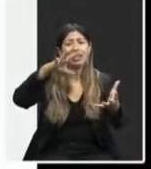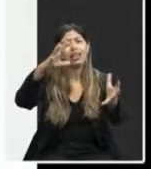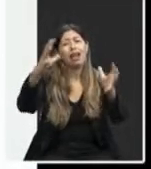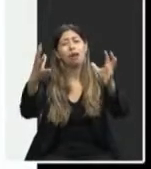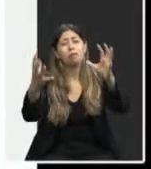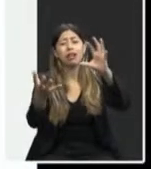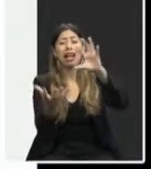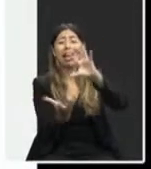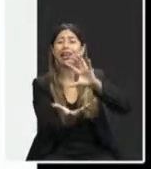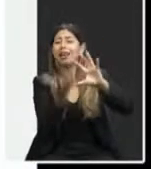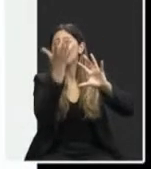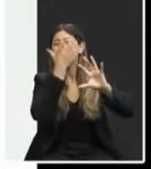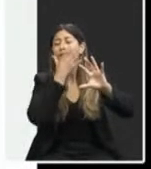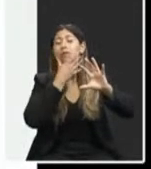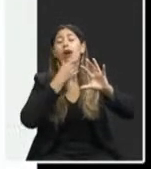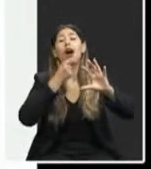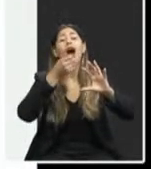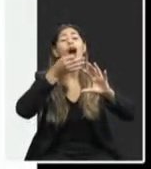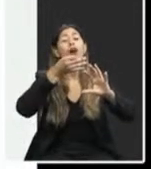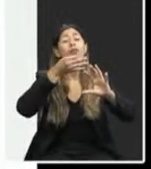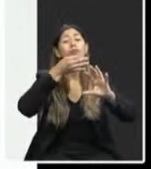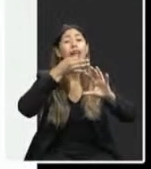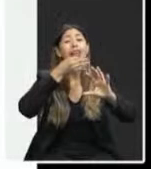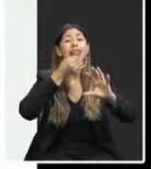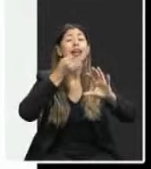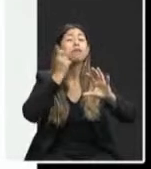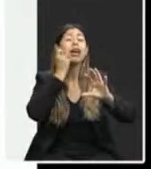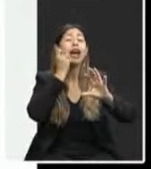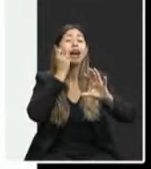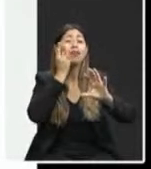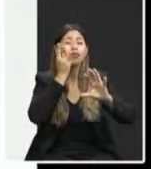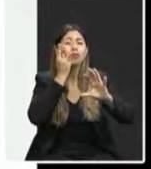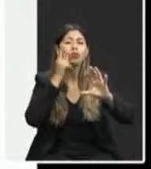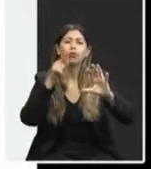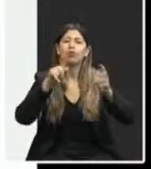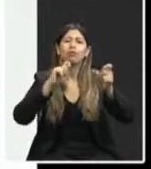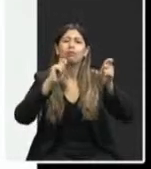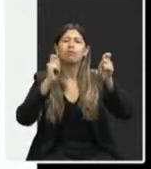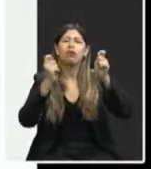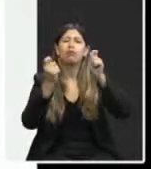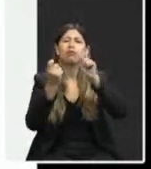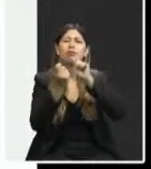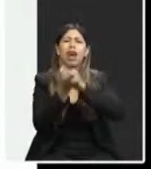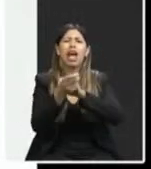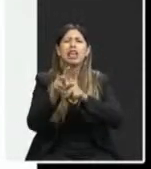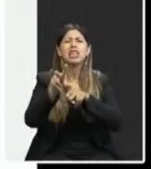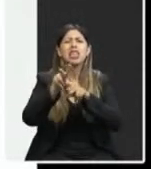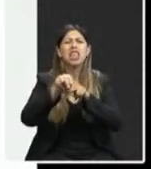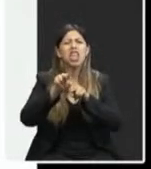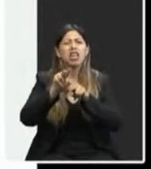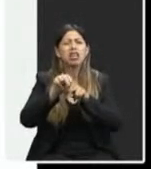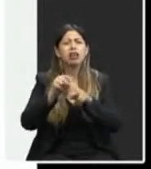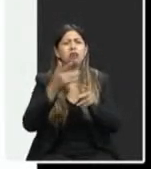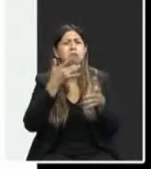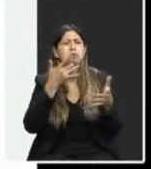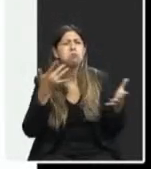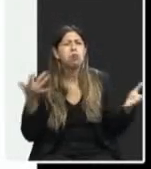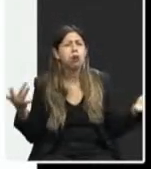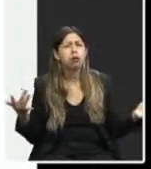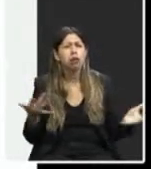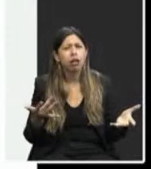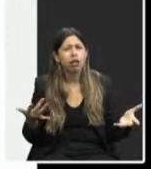hermosísimo, azul y verde, se convierta en un planeta gris. ¿Por qué? Porque hemos